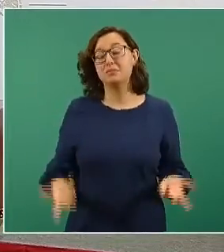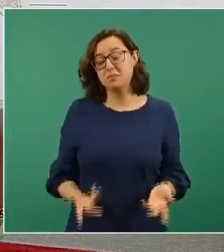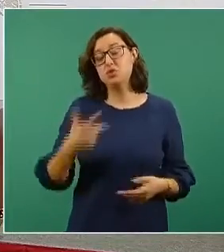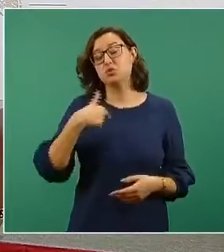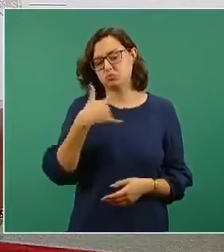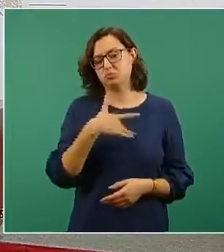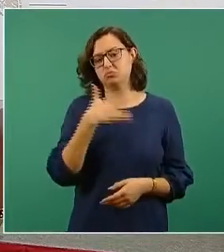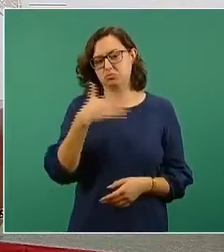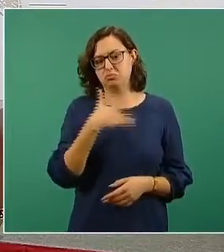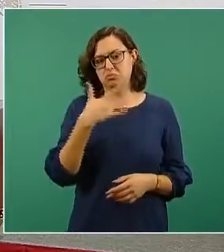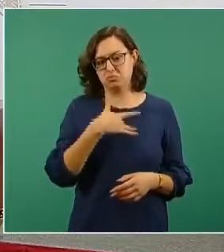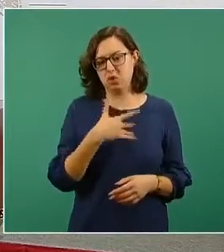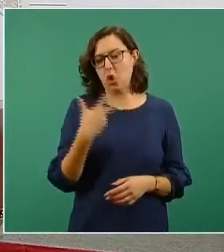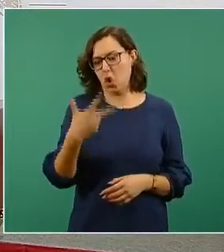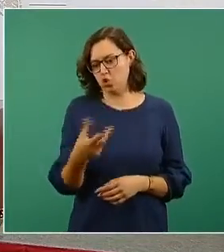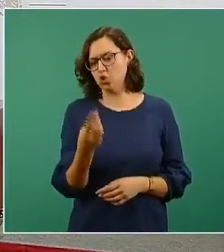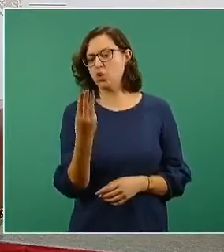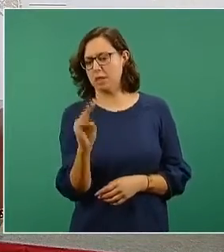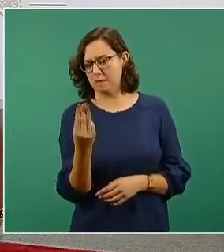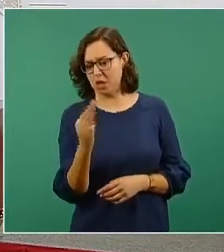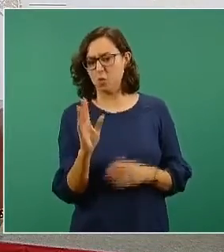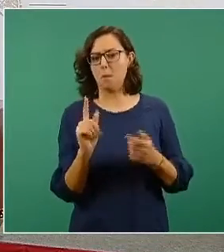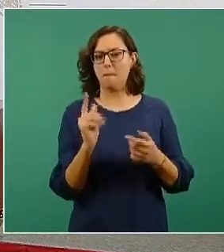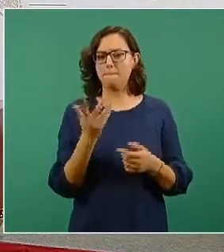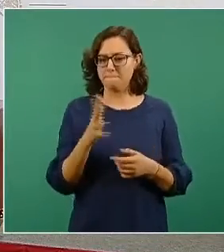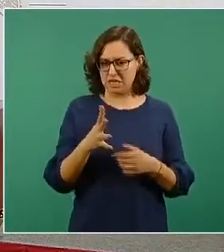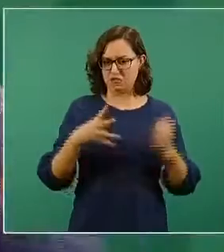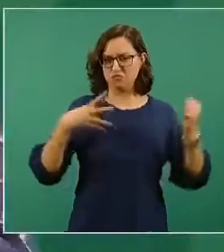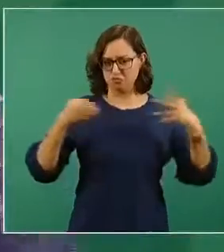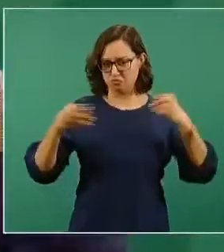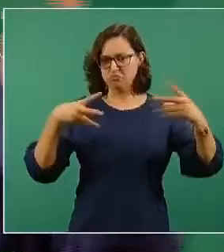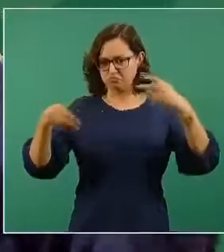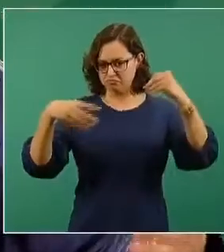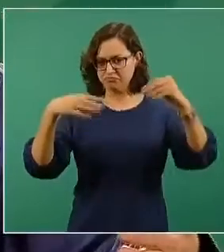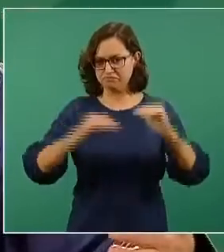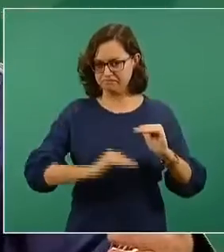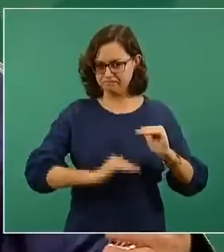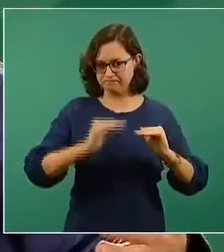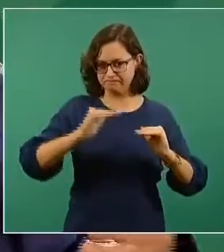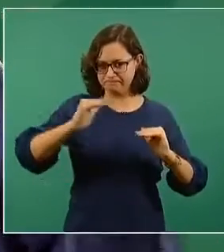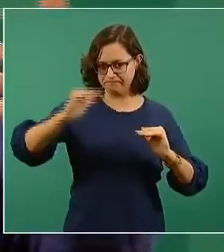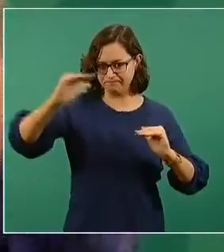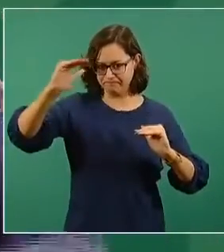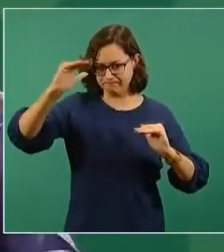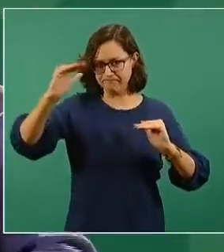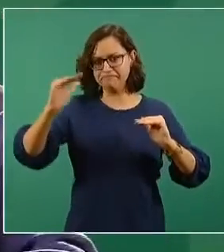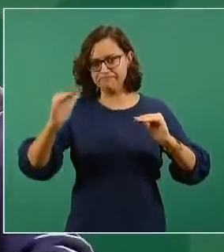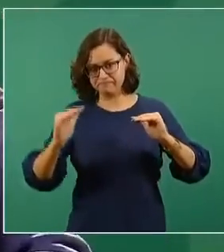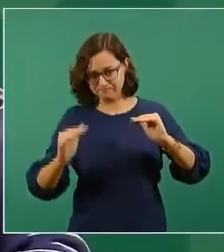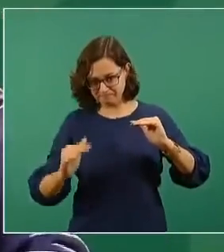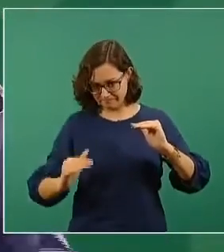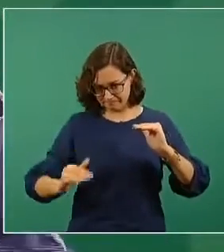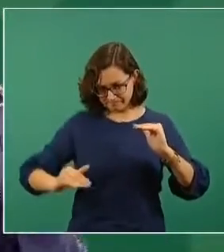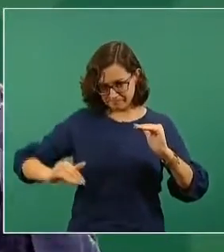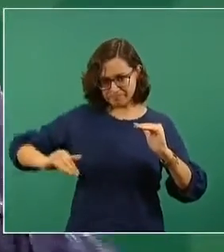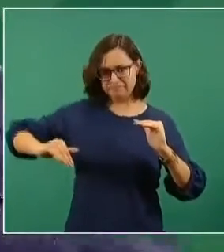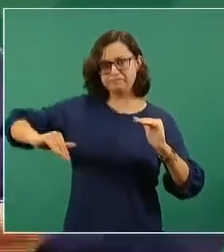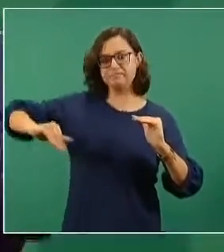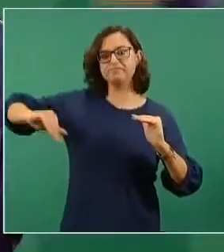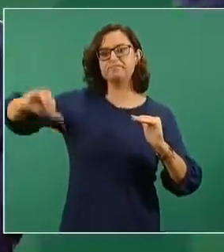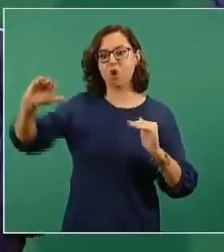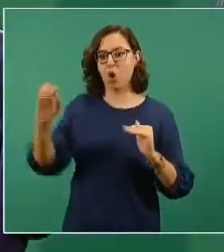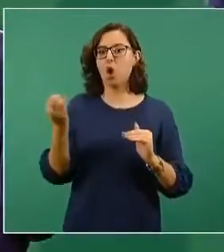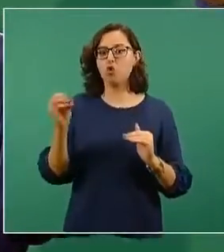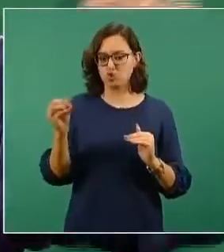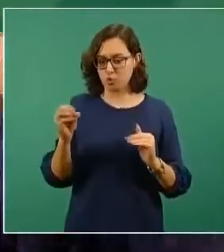del 8 de mayo, cosa que ocurrió. Y también hablé de una epidemia larga que iba a tener un punto medio en el verano, cosa que ocurrió, y que